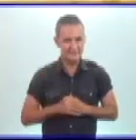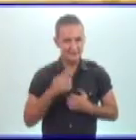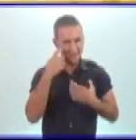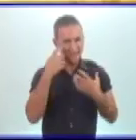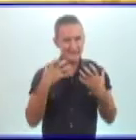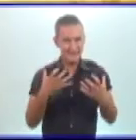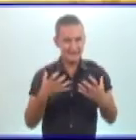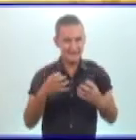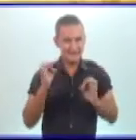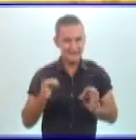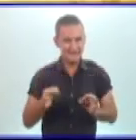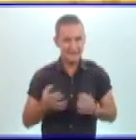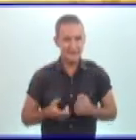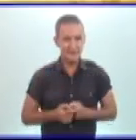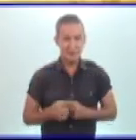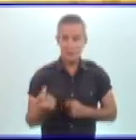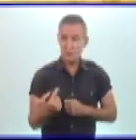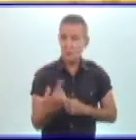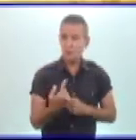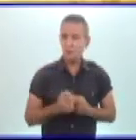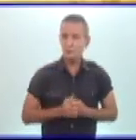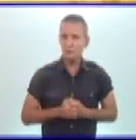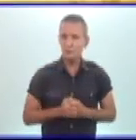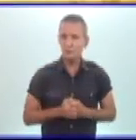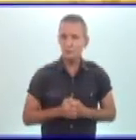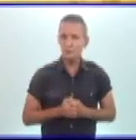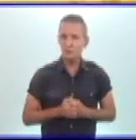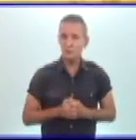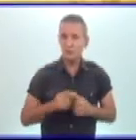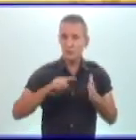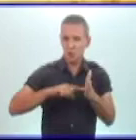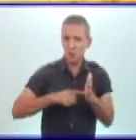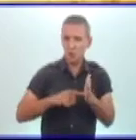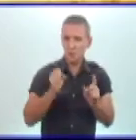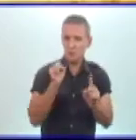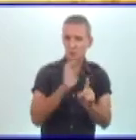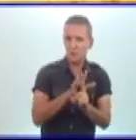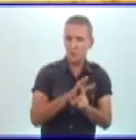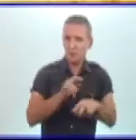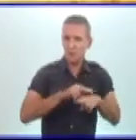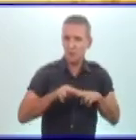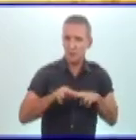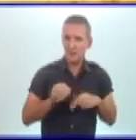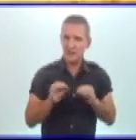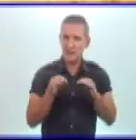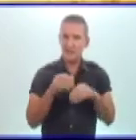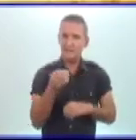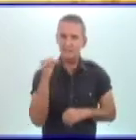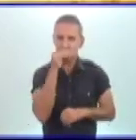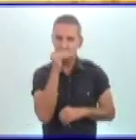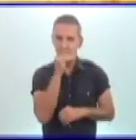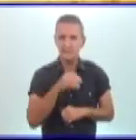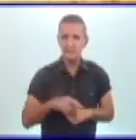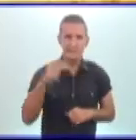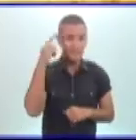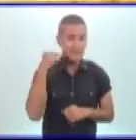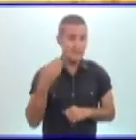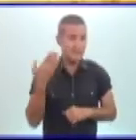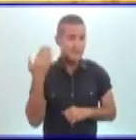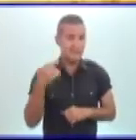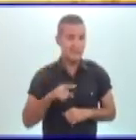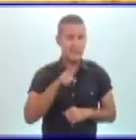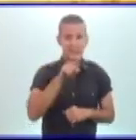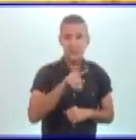Interesante, ¿verdad? Nosotros vamos a tomar como punto de partida para la historia moderna los siglos XVII y